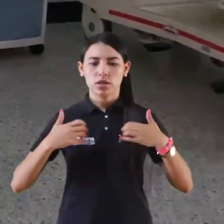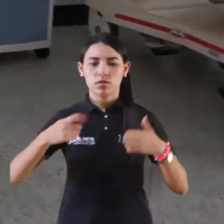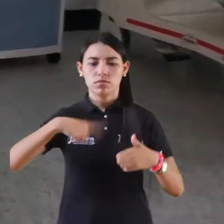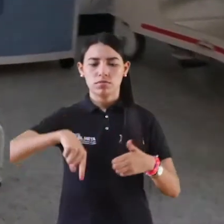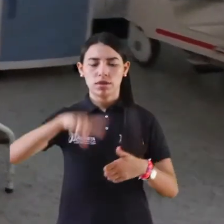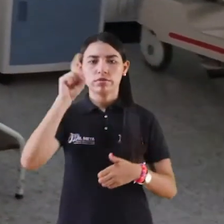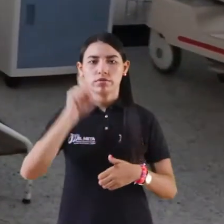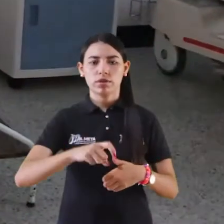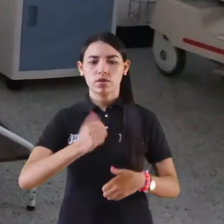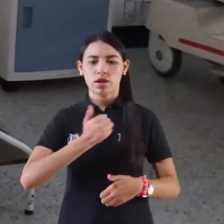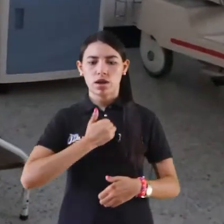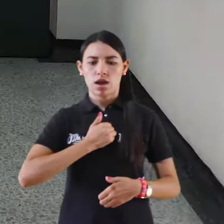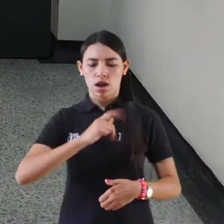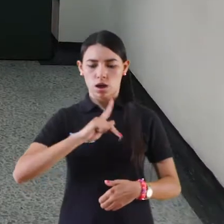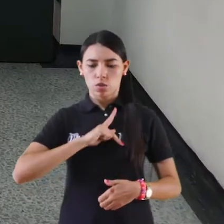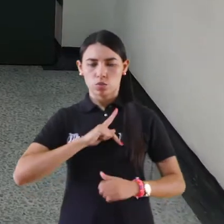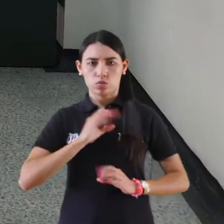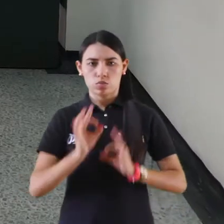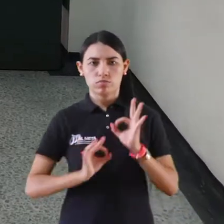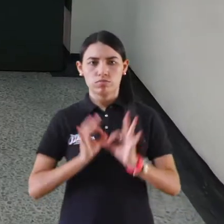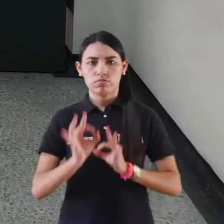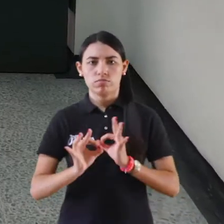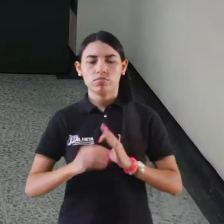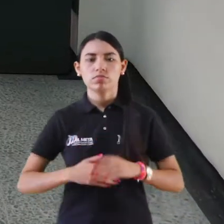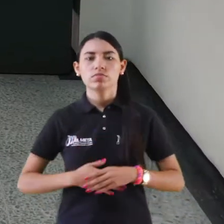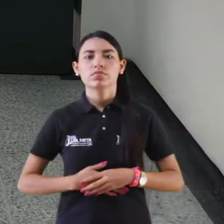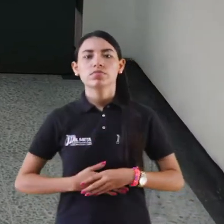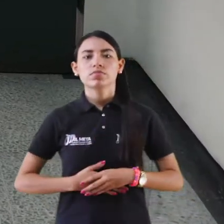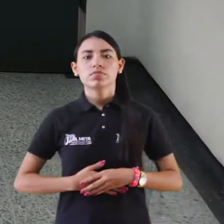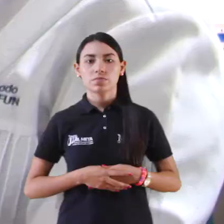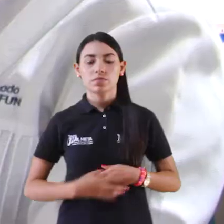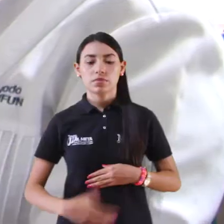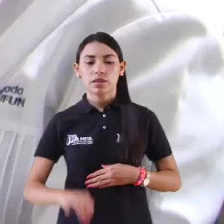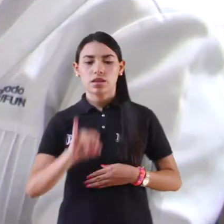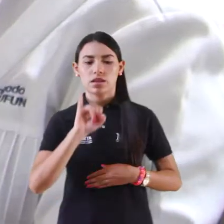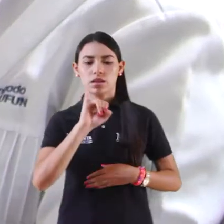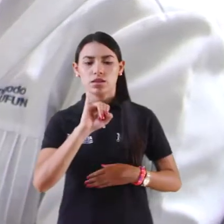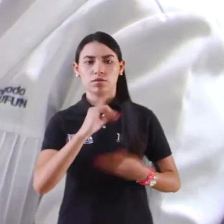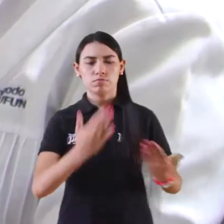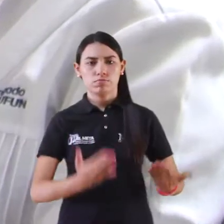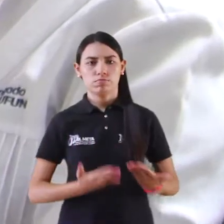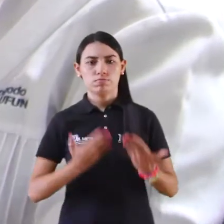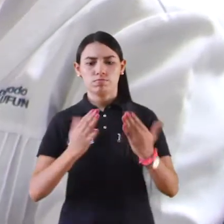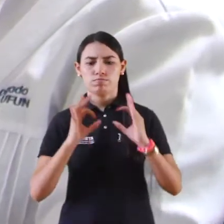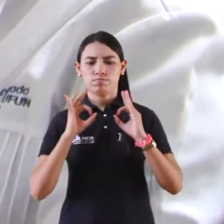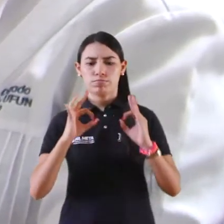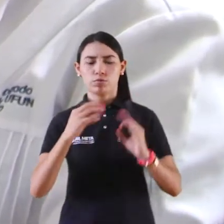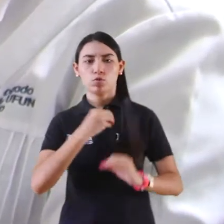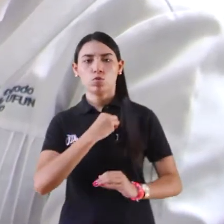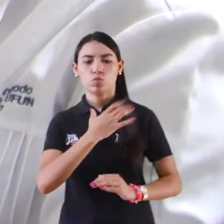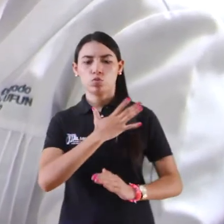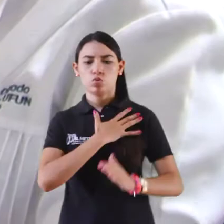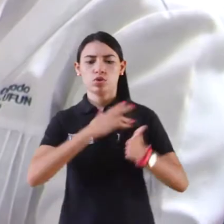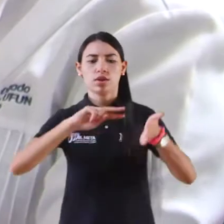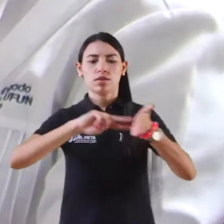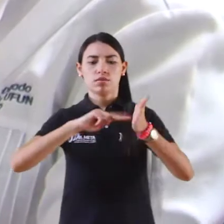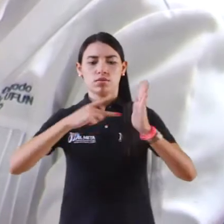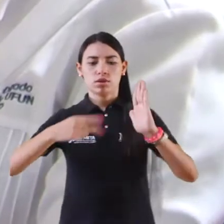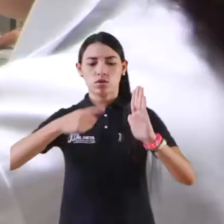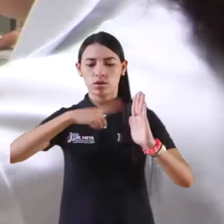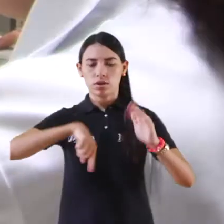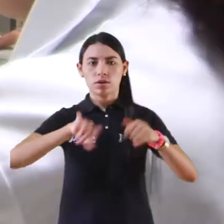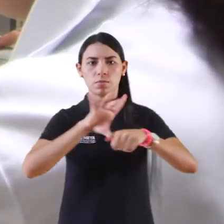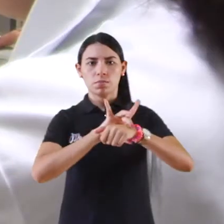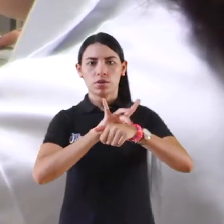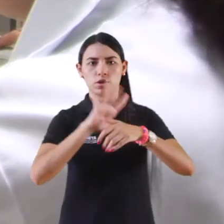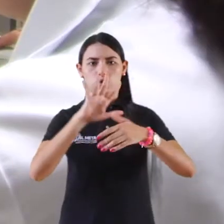salud debidamente capacitados y autorizados para ejercer. A la provisión y acceso oportuno a las tecnologías